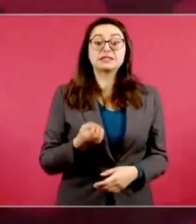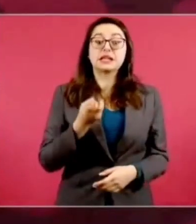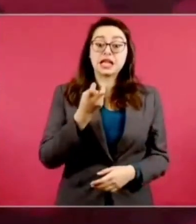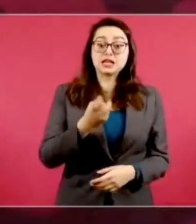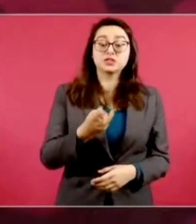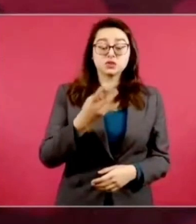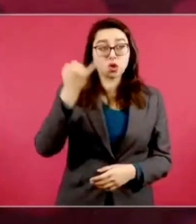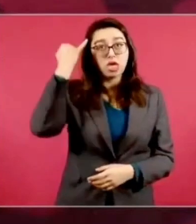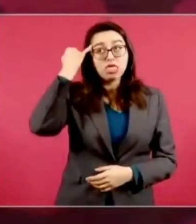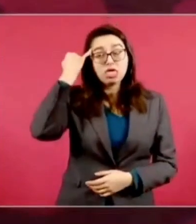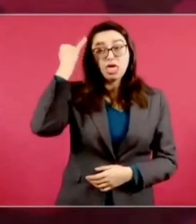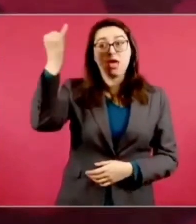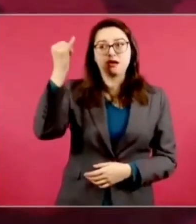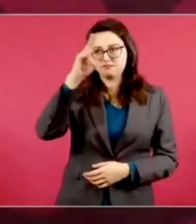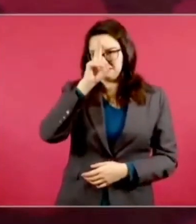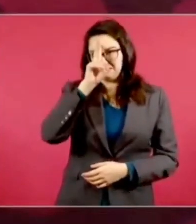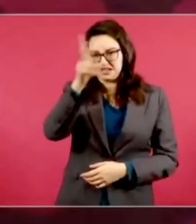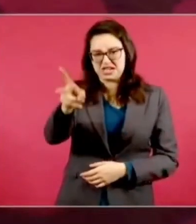otro.